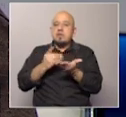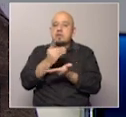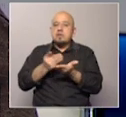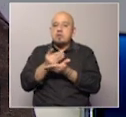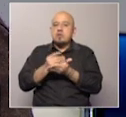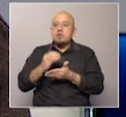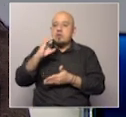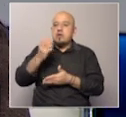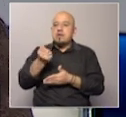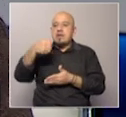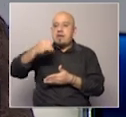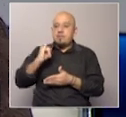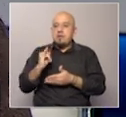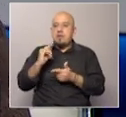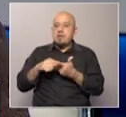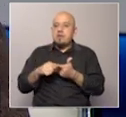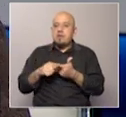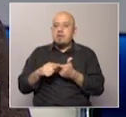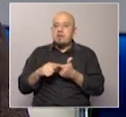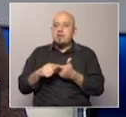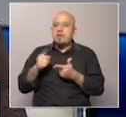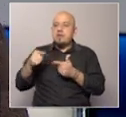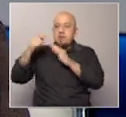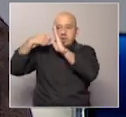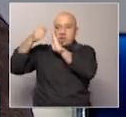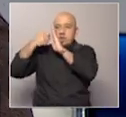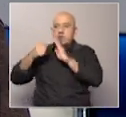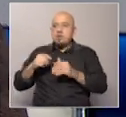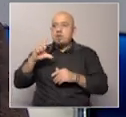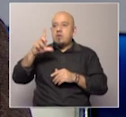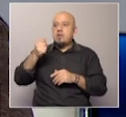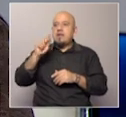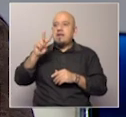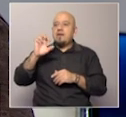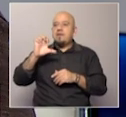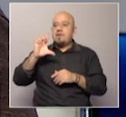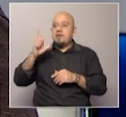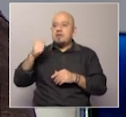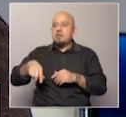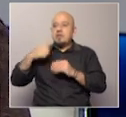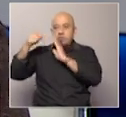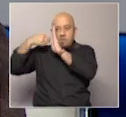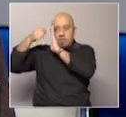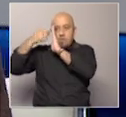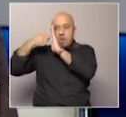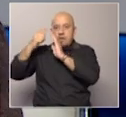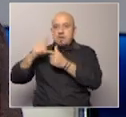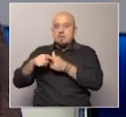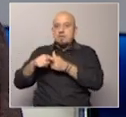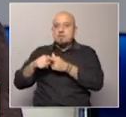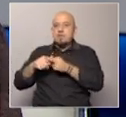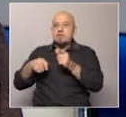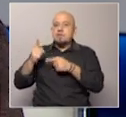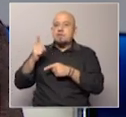rodrigo que a mí genio y el spot está claro de rodrigo la bella otro genio estamos filmando como nos fuimos a la